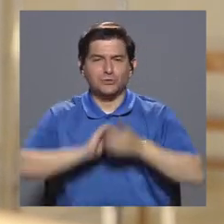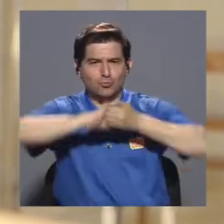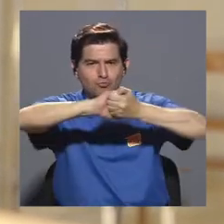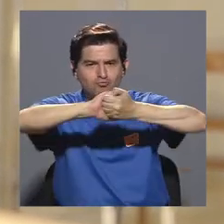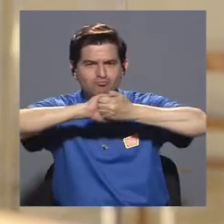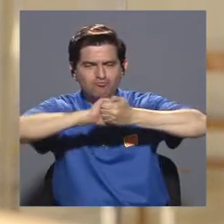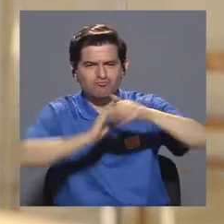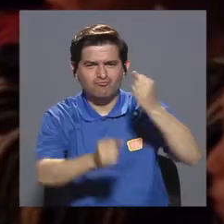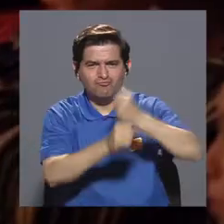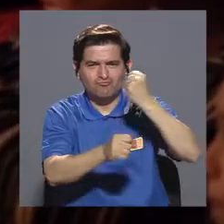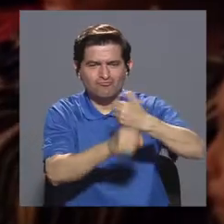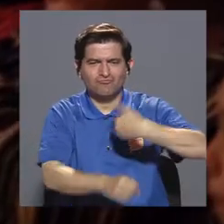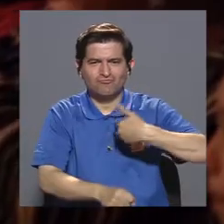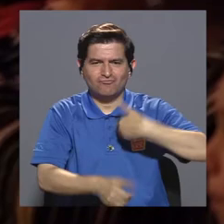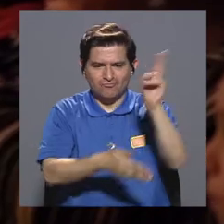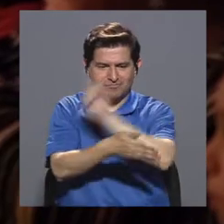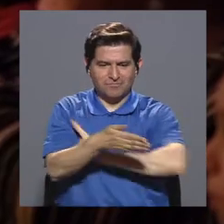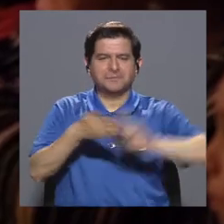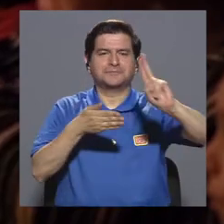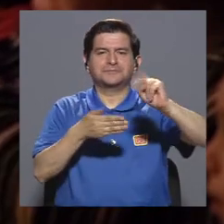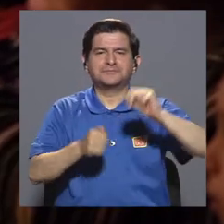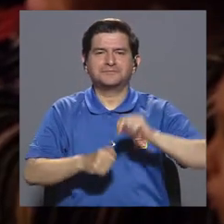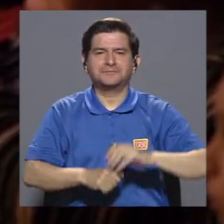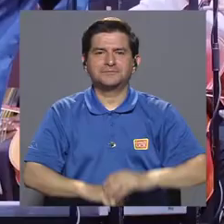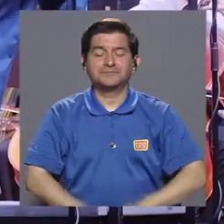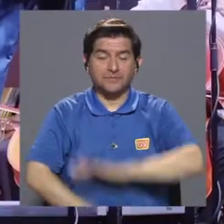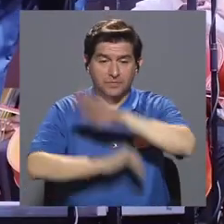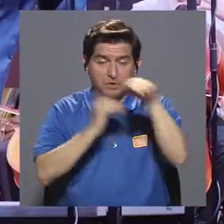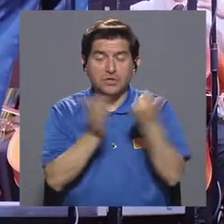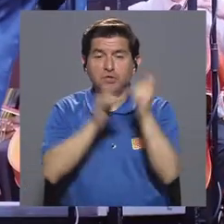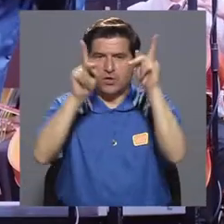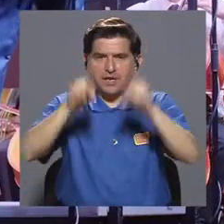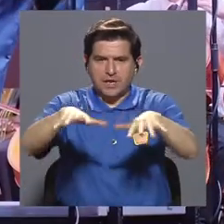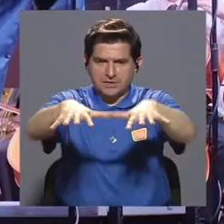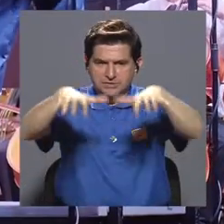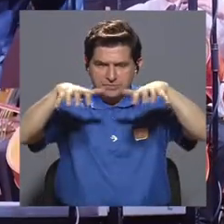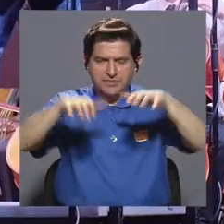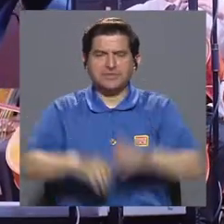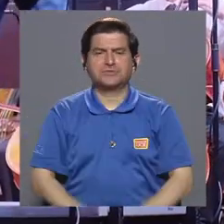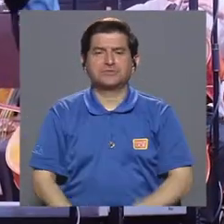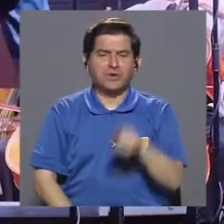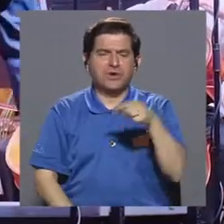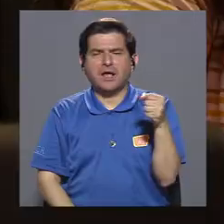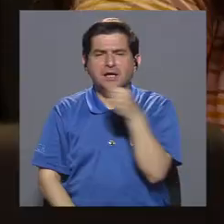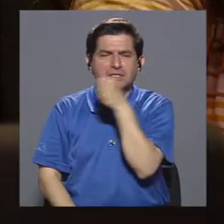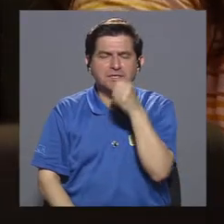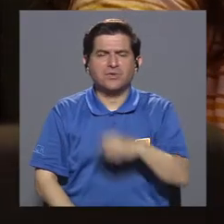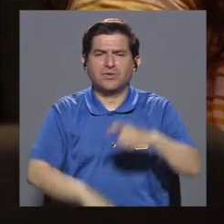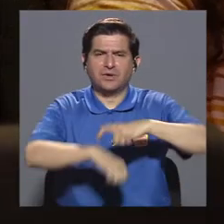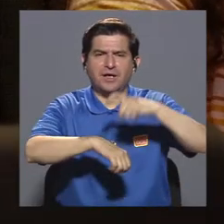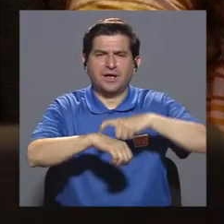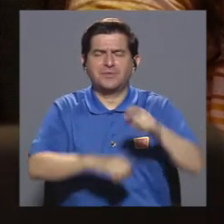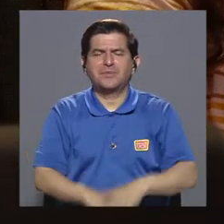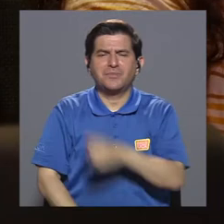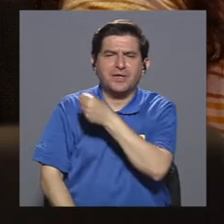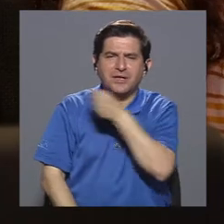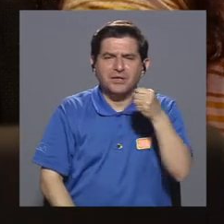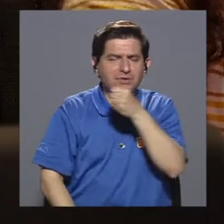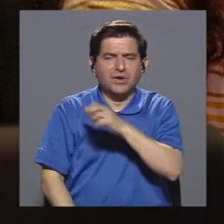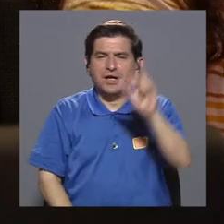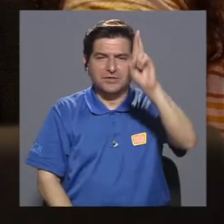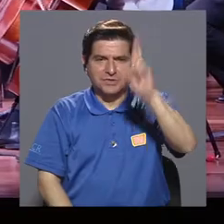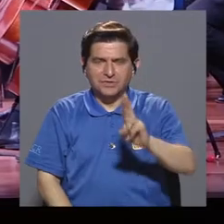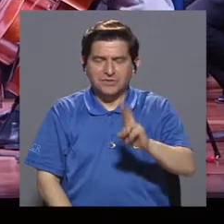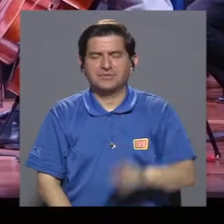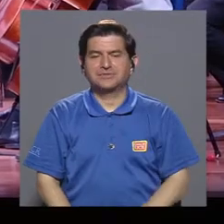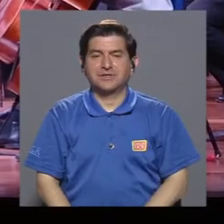de colaboración y de trabajo que tiene la universidad. Todos los presentes se unieron en un solo coro cuando se interpretaron los